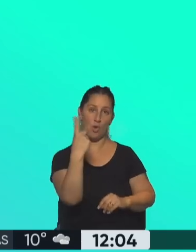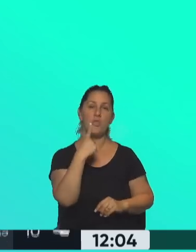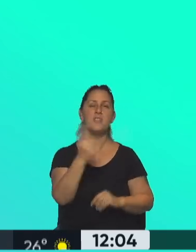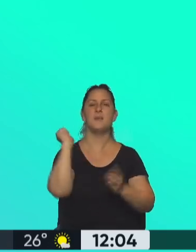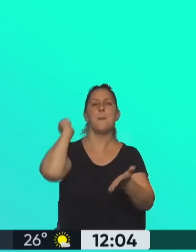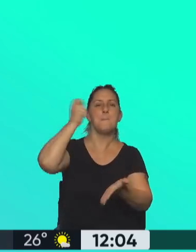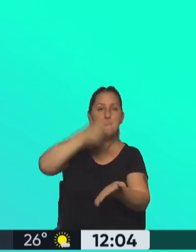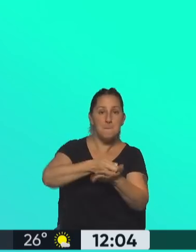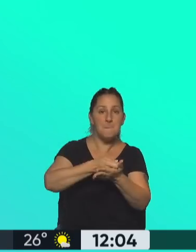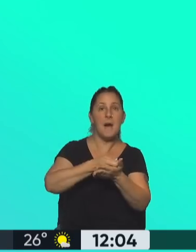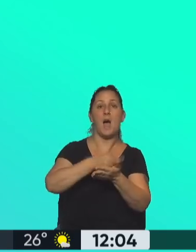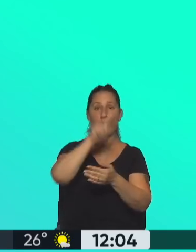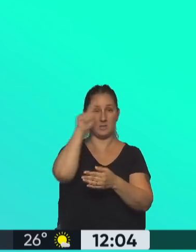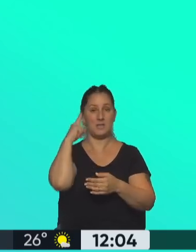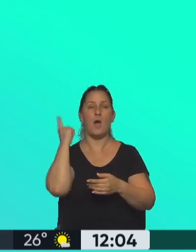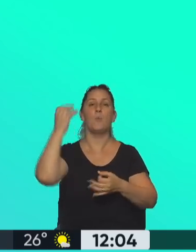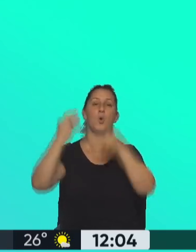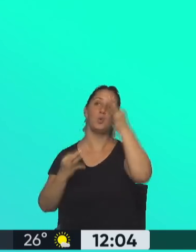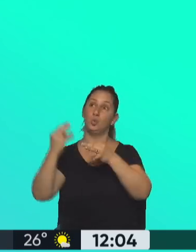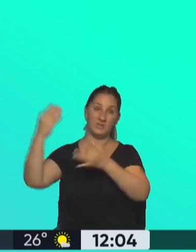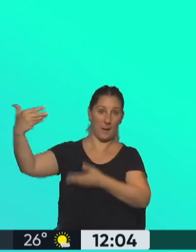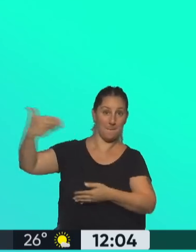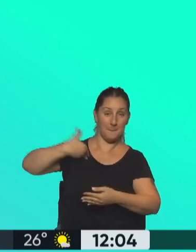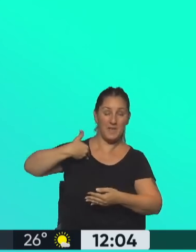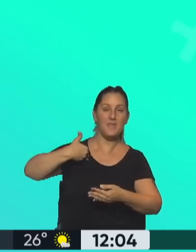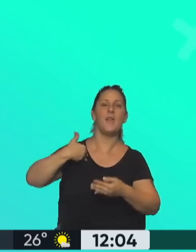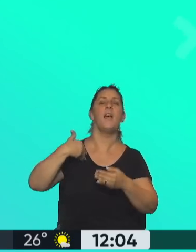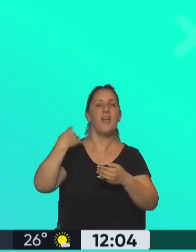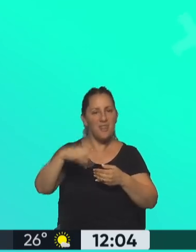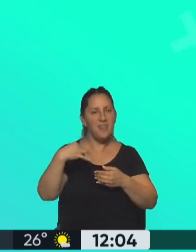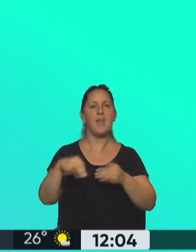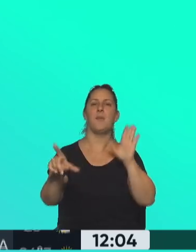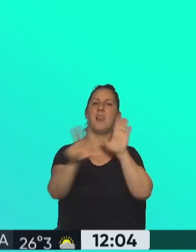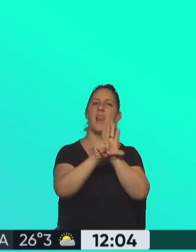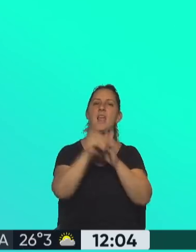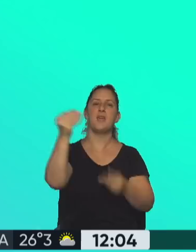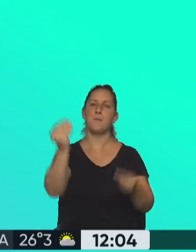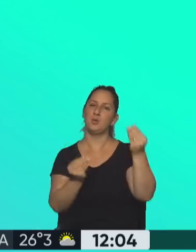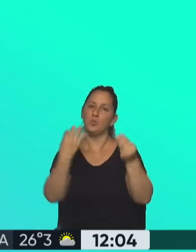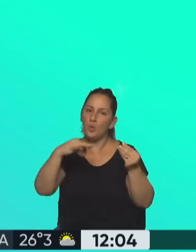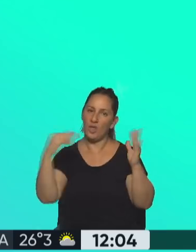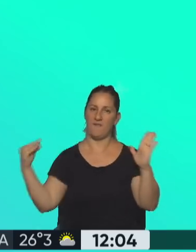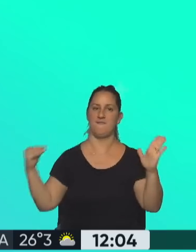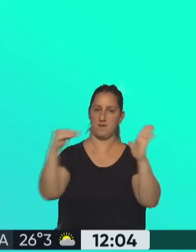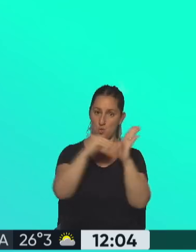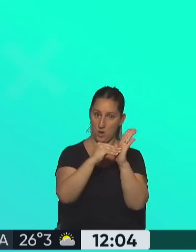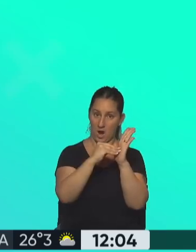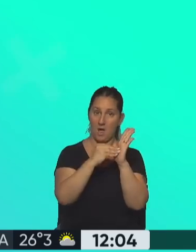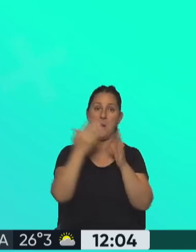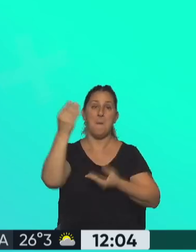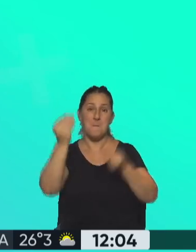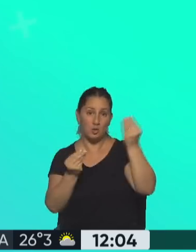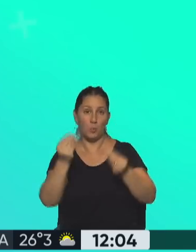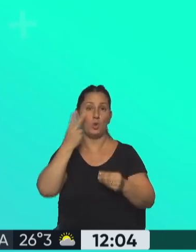pagos ordenados al Estado Nacional por orden judicial deben ser previstos en la Ley de Presupuesto. Advierto que ni el